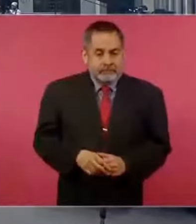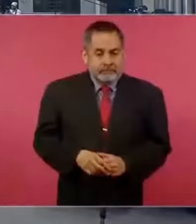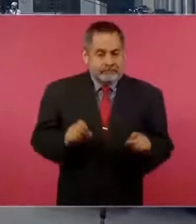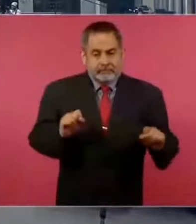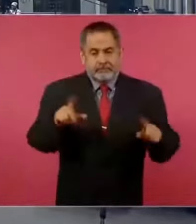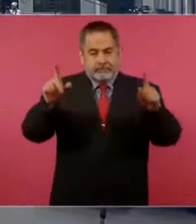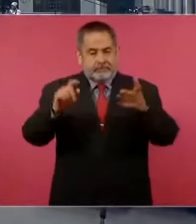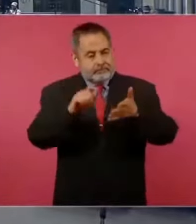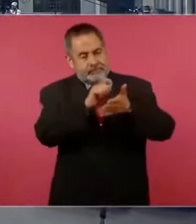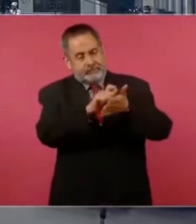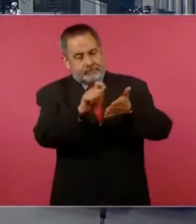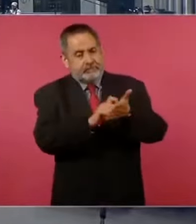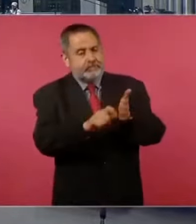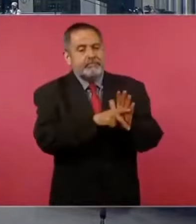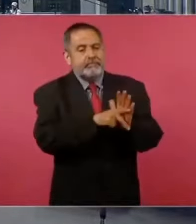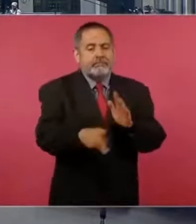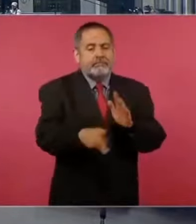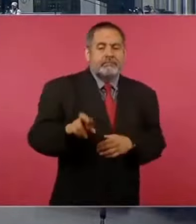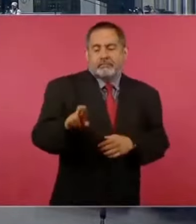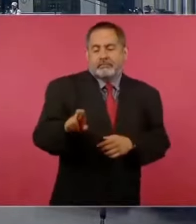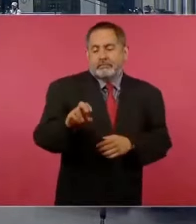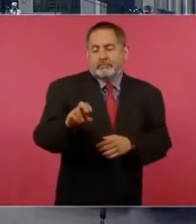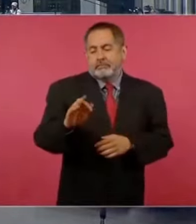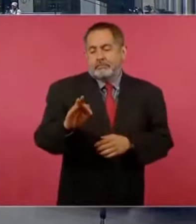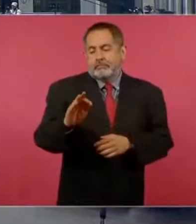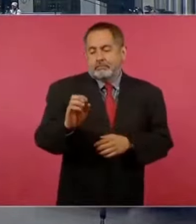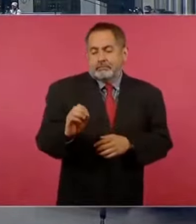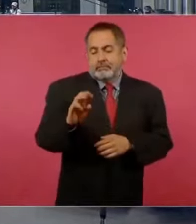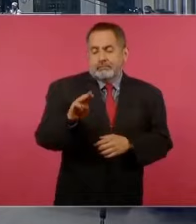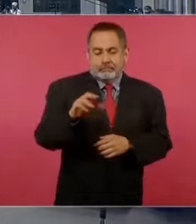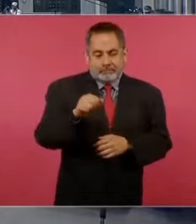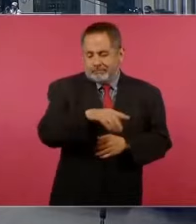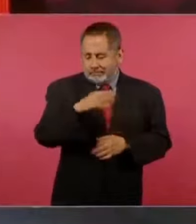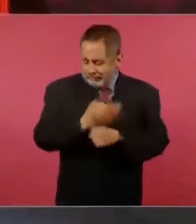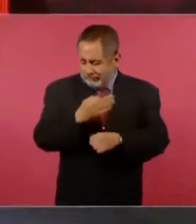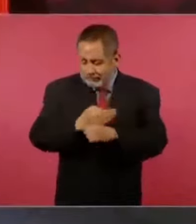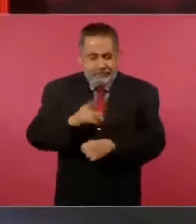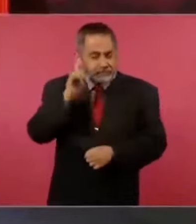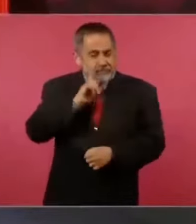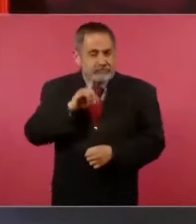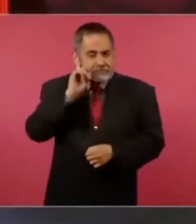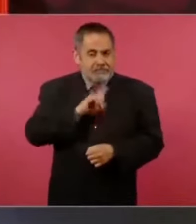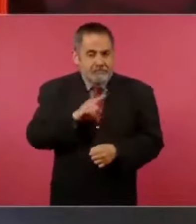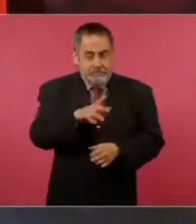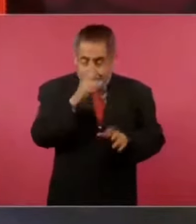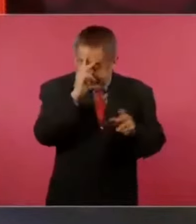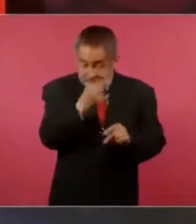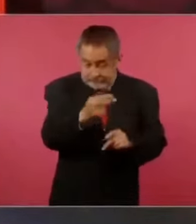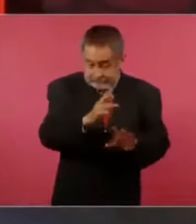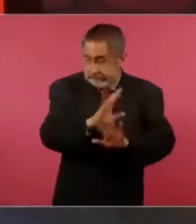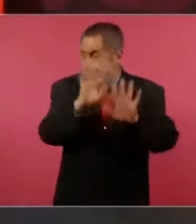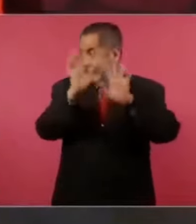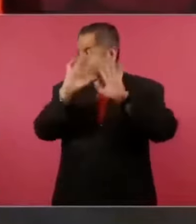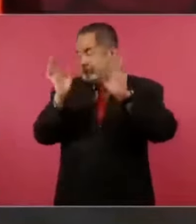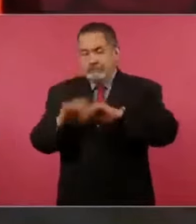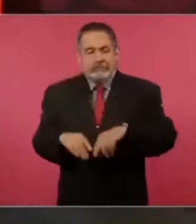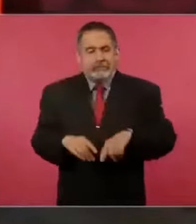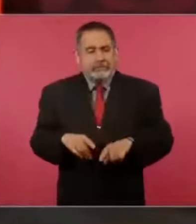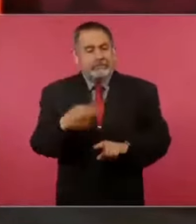articulistas del Reforma y ahorita hay una compañera que ya ni la quiero mencionar, no la vayan